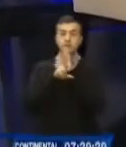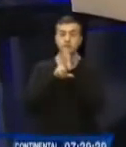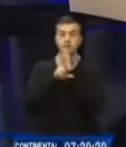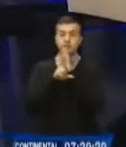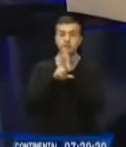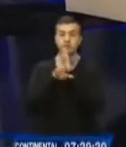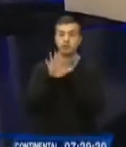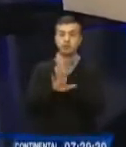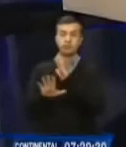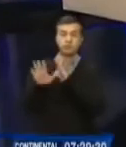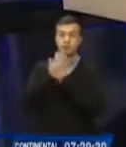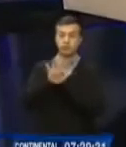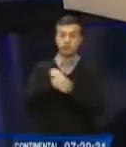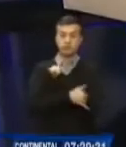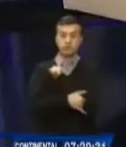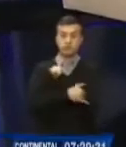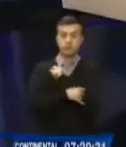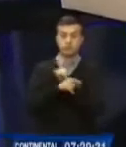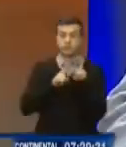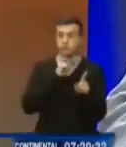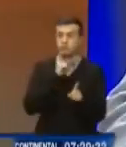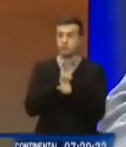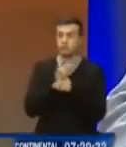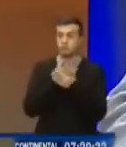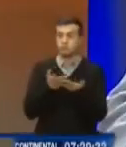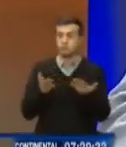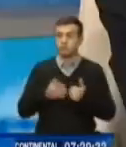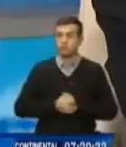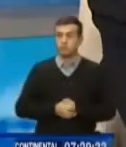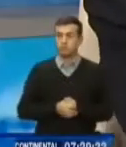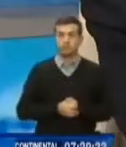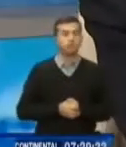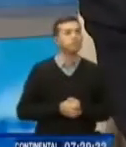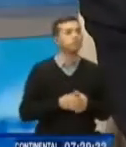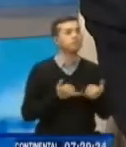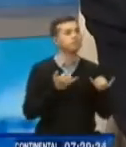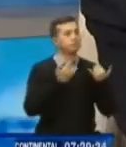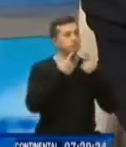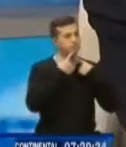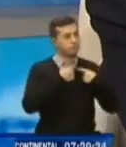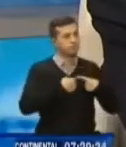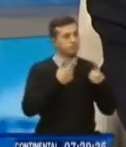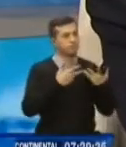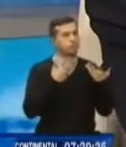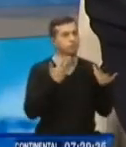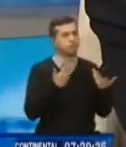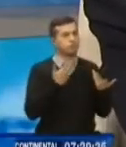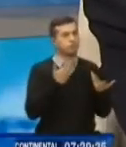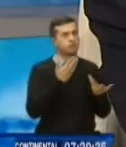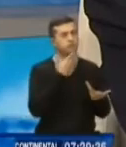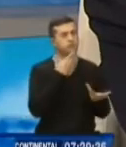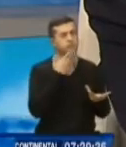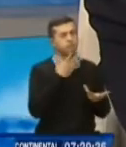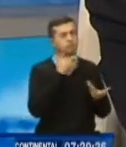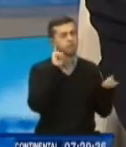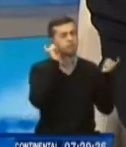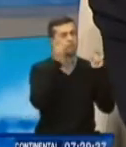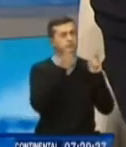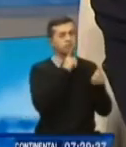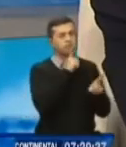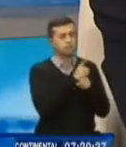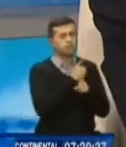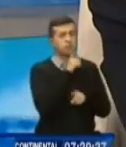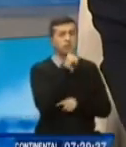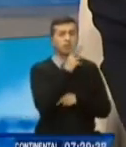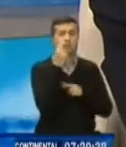nacionales de cualquiera de los países ahora pero vamos a los siguientes cosas son los correctivos es decir de